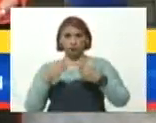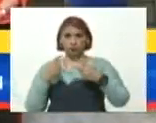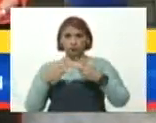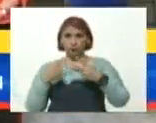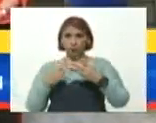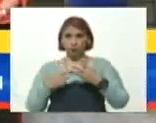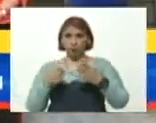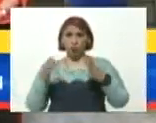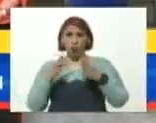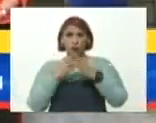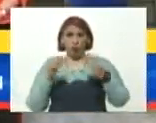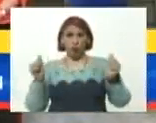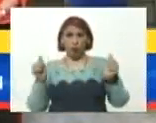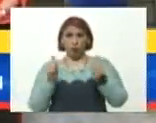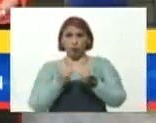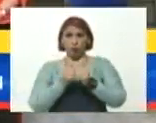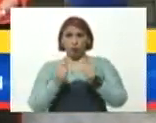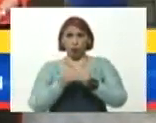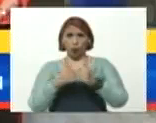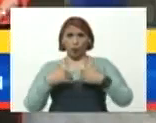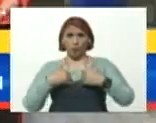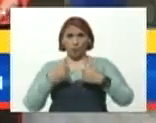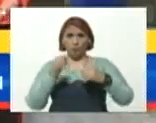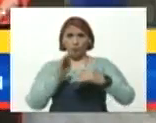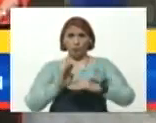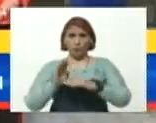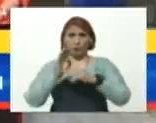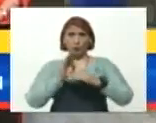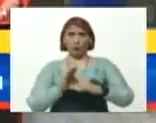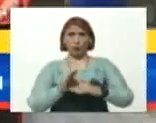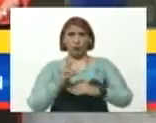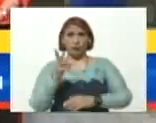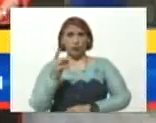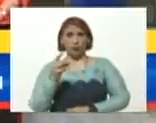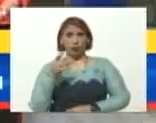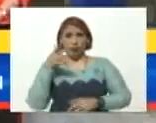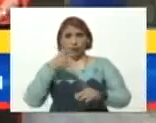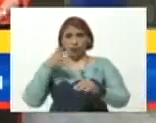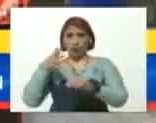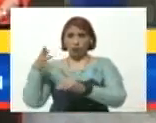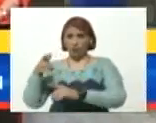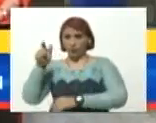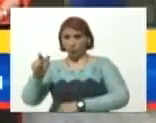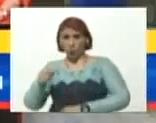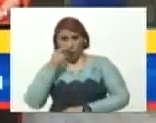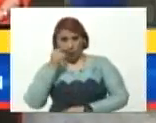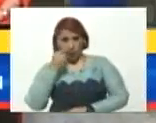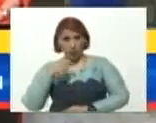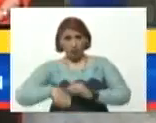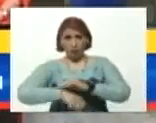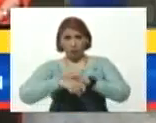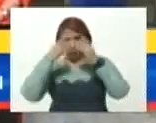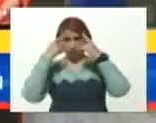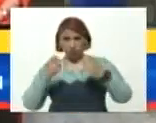Todo con bioseguridad, como sabemos. Era la segunda recomendación de Maradona. Y la tercera era